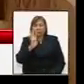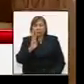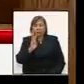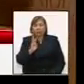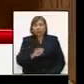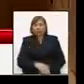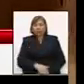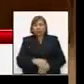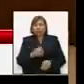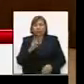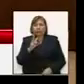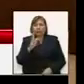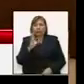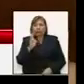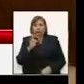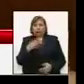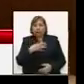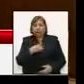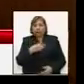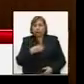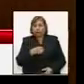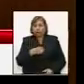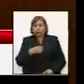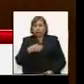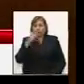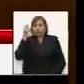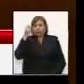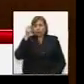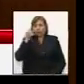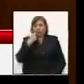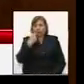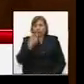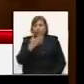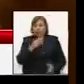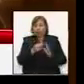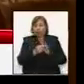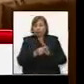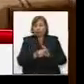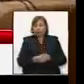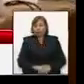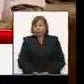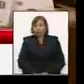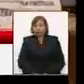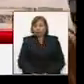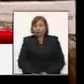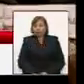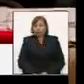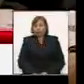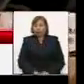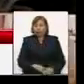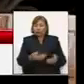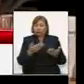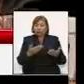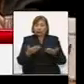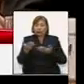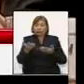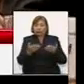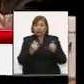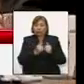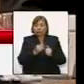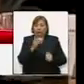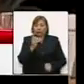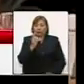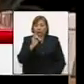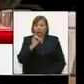43546096, 37 años de edad, natural de Piura, felizmente casado. Y actualmente presto servicios en la